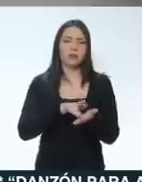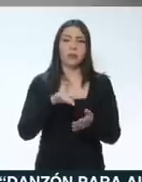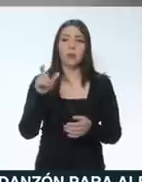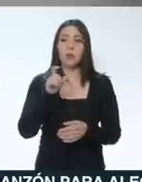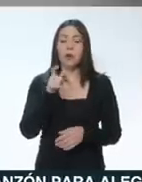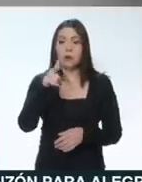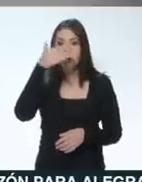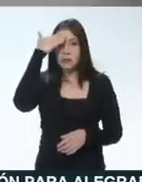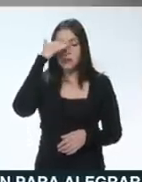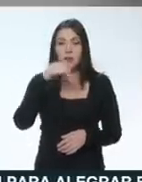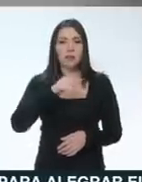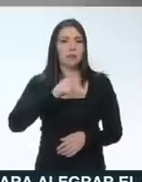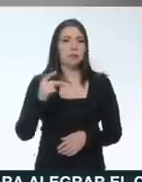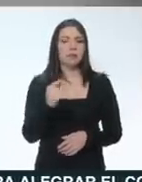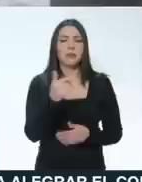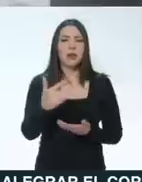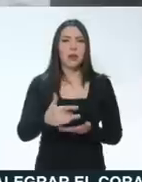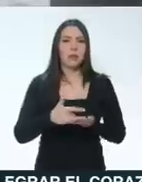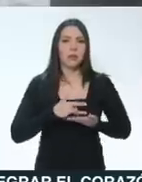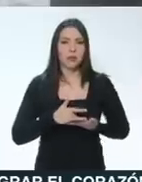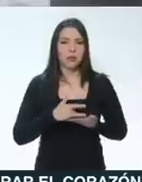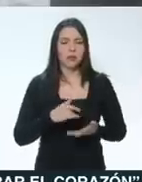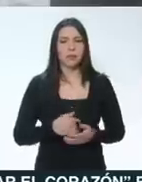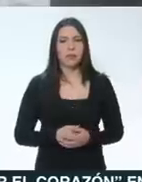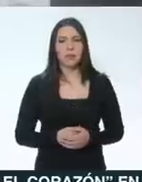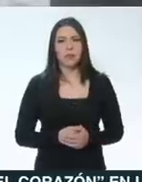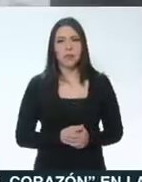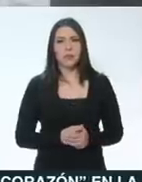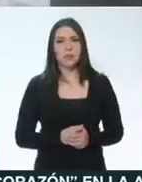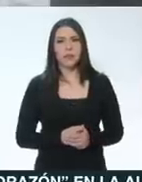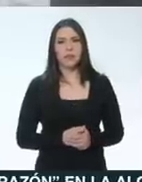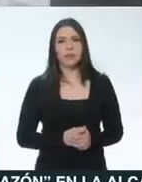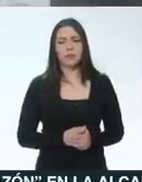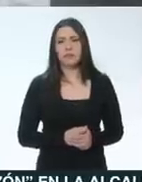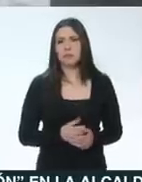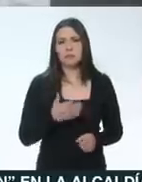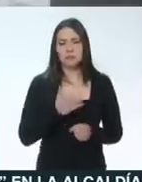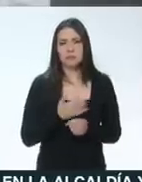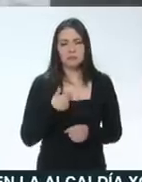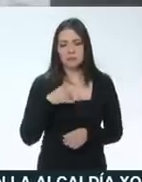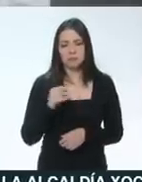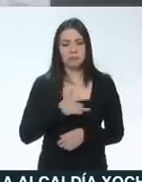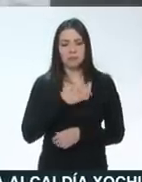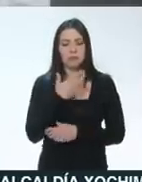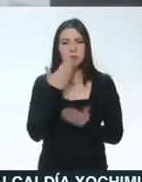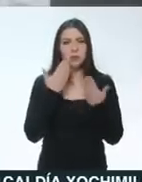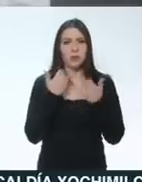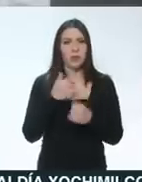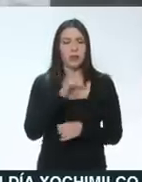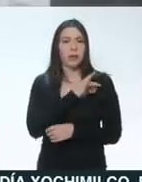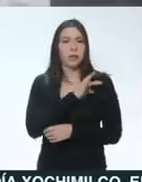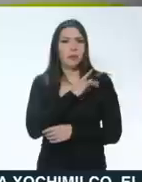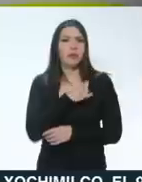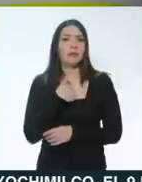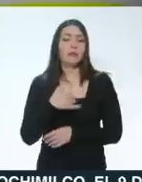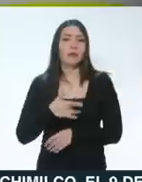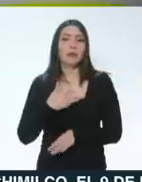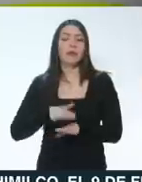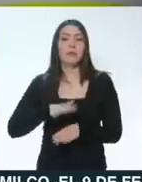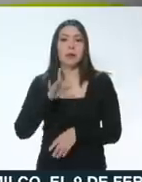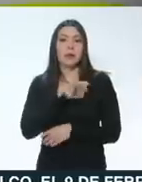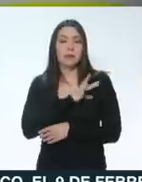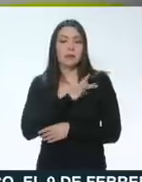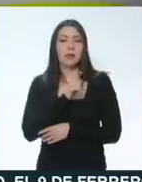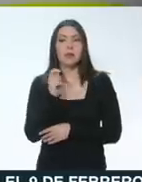primer momento, ¿no? En este caso, bueno, fíjate que no tengo miedo, ¿no? Yo tengo mucho más miedo por